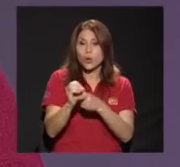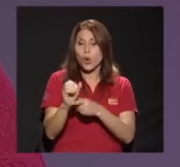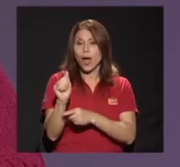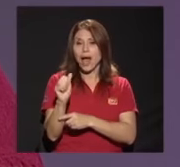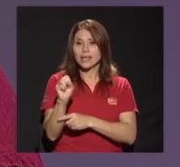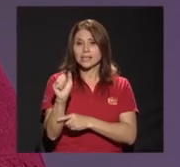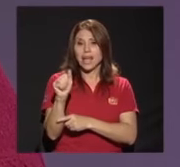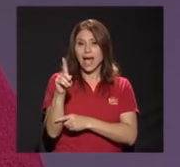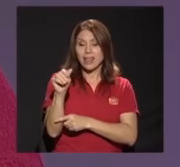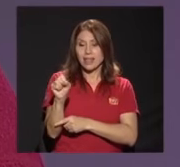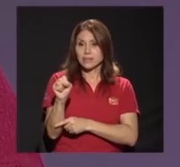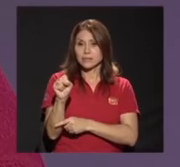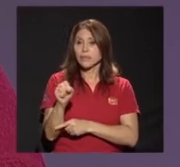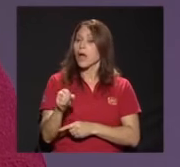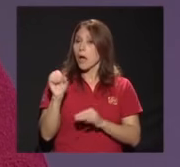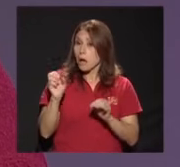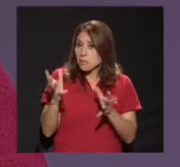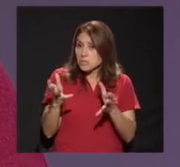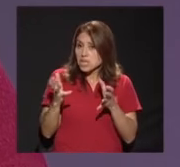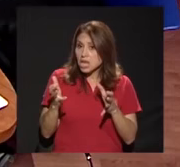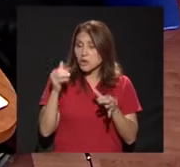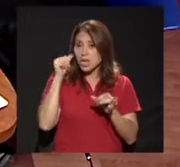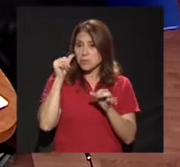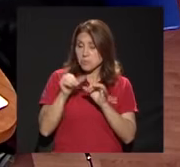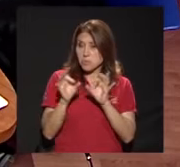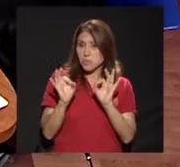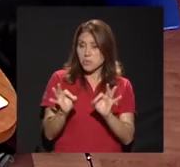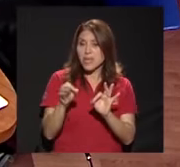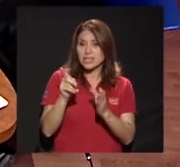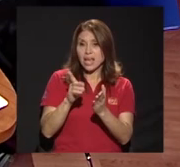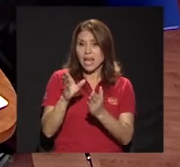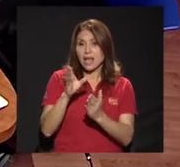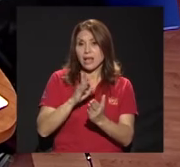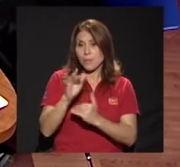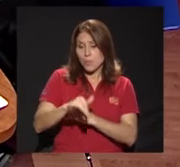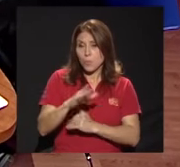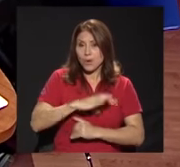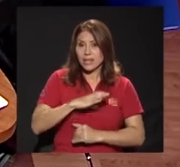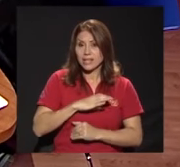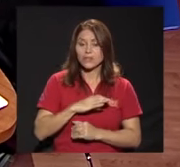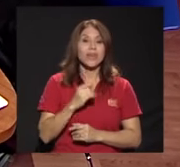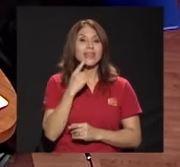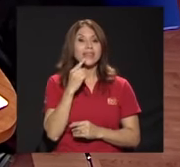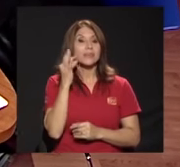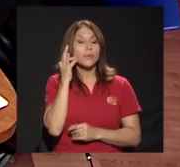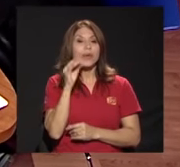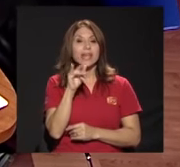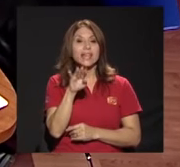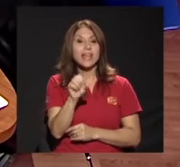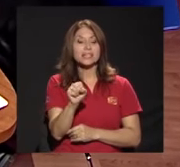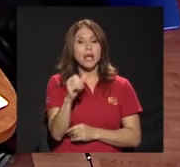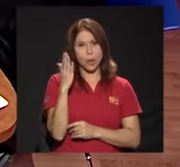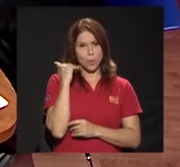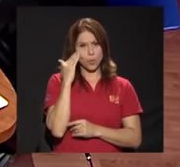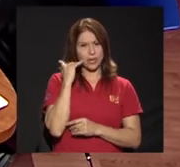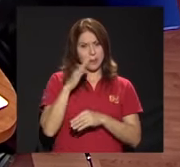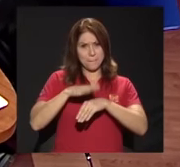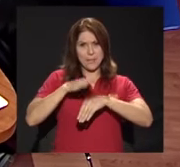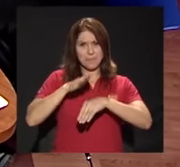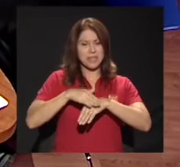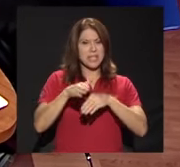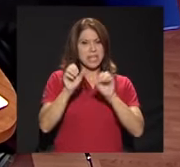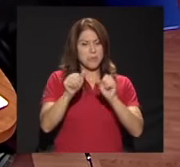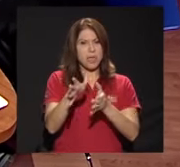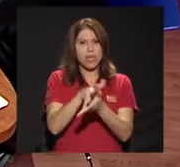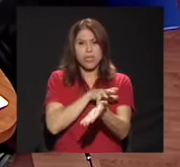que quede claro a quienes nos escuchan esa característica, claro, del proyecto, ¿verdad? Dice Inés, ¿por qué permiten la destrucción del recurso, agua supongo, si hay tantos